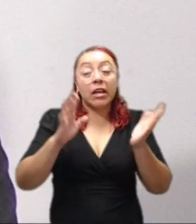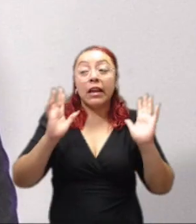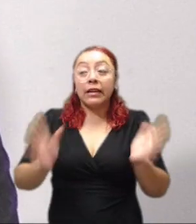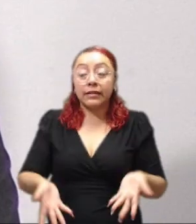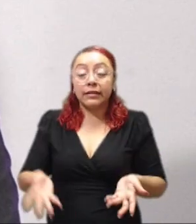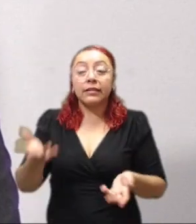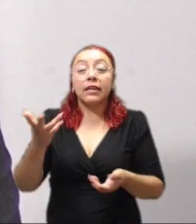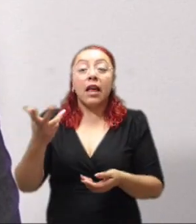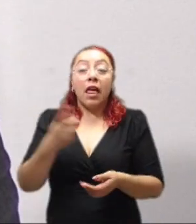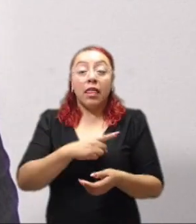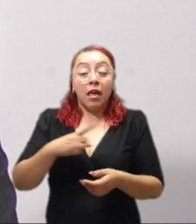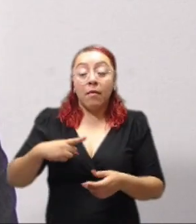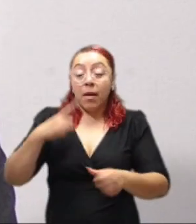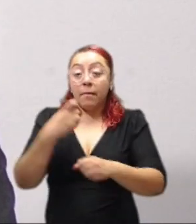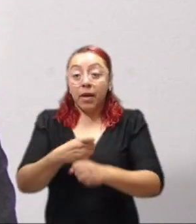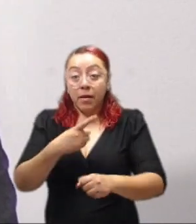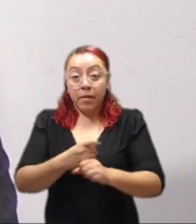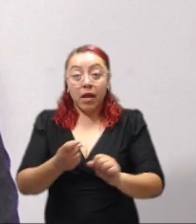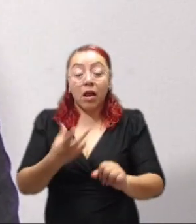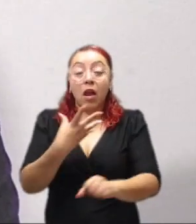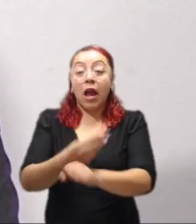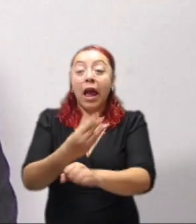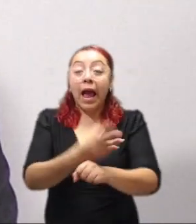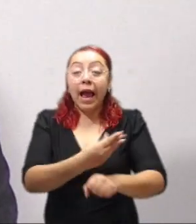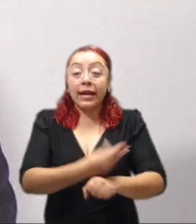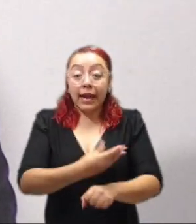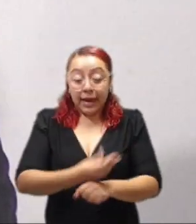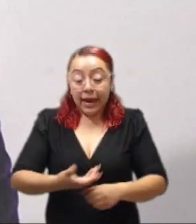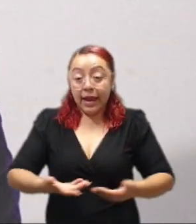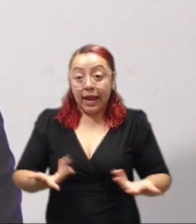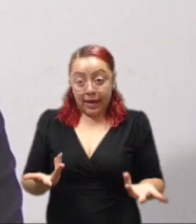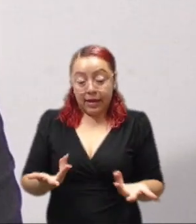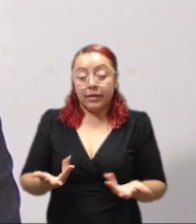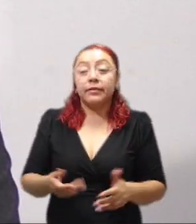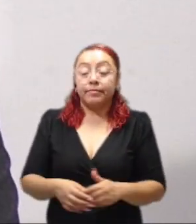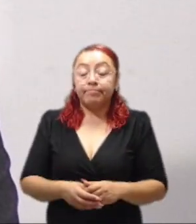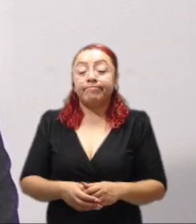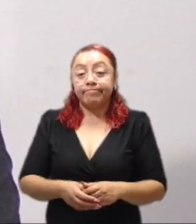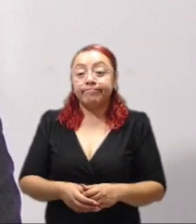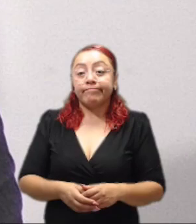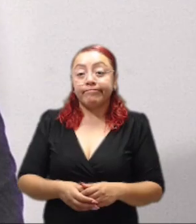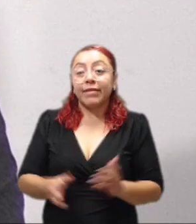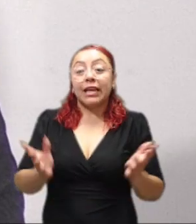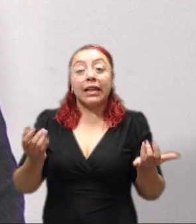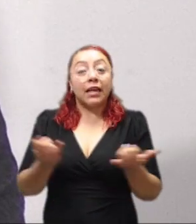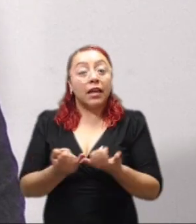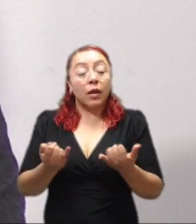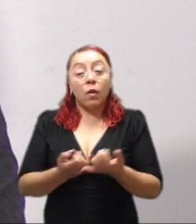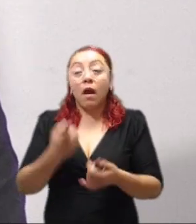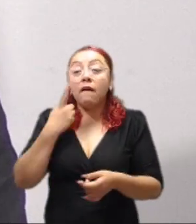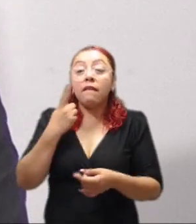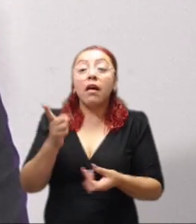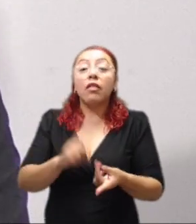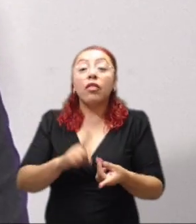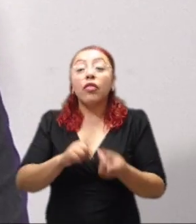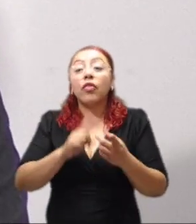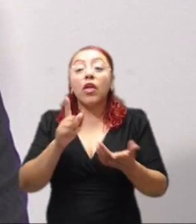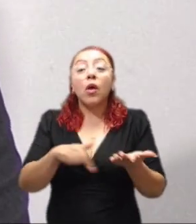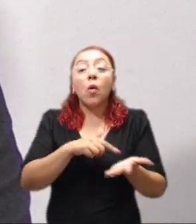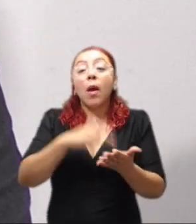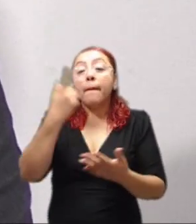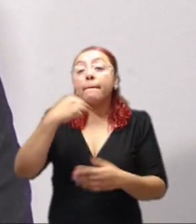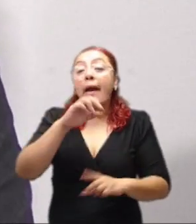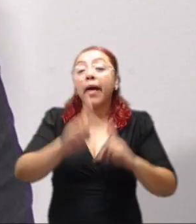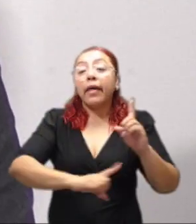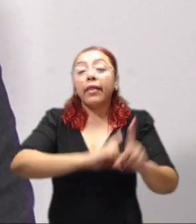tendría que dar mantenimiento a a infraestructura también pues eh checar los espacios deportivos que es parte que